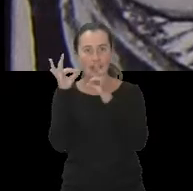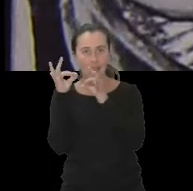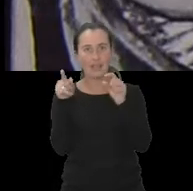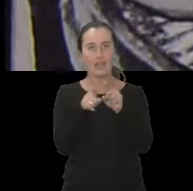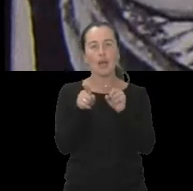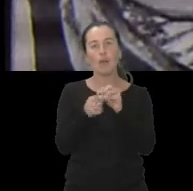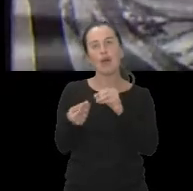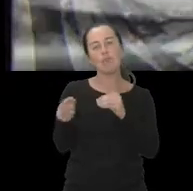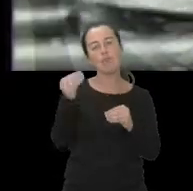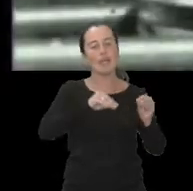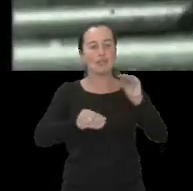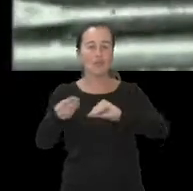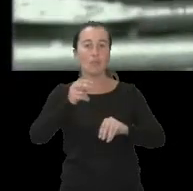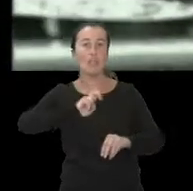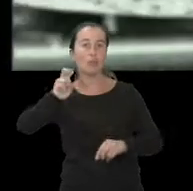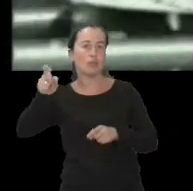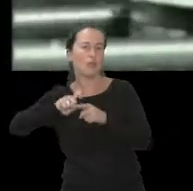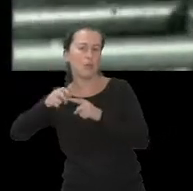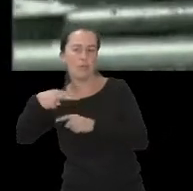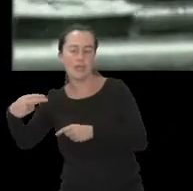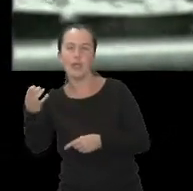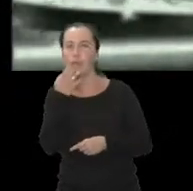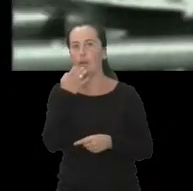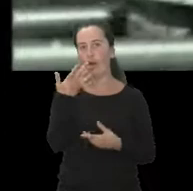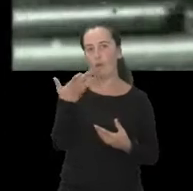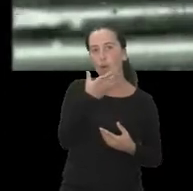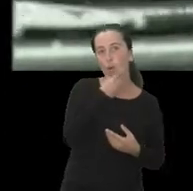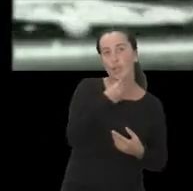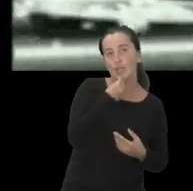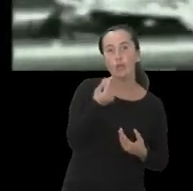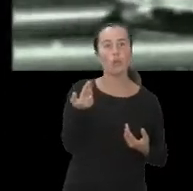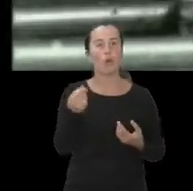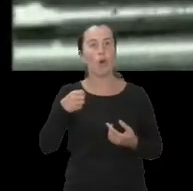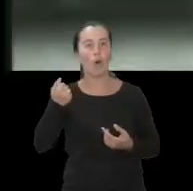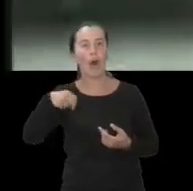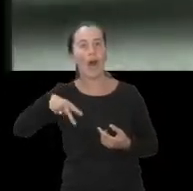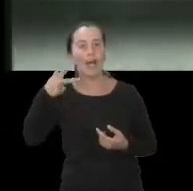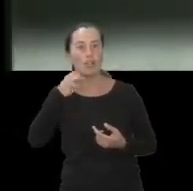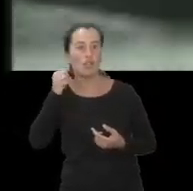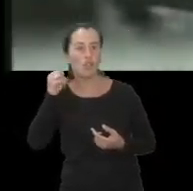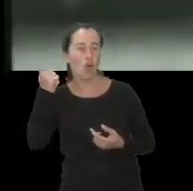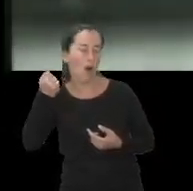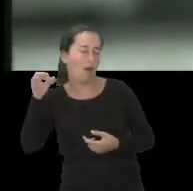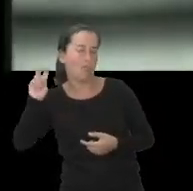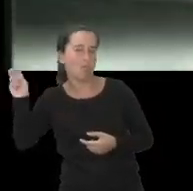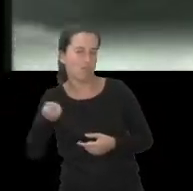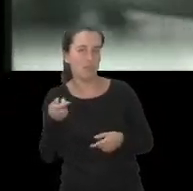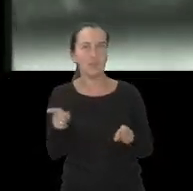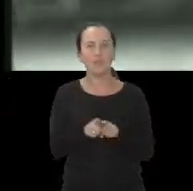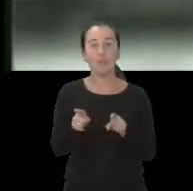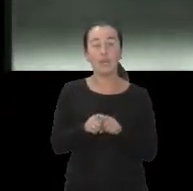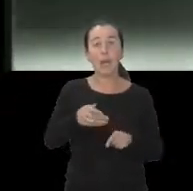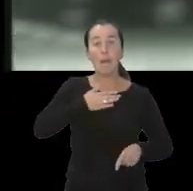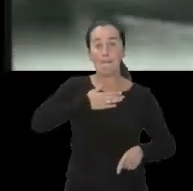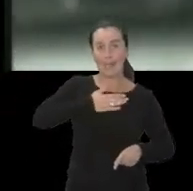sardina se irán incorporando otras especies, como el atún o la anchoa, etc.